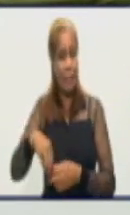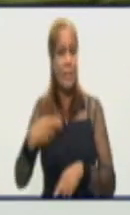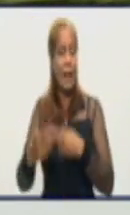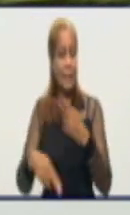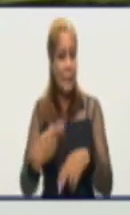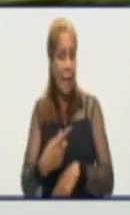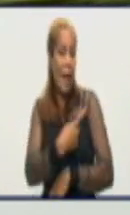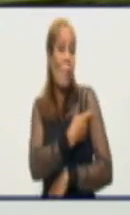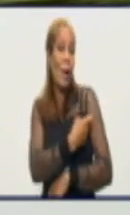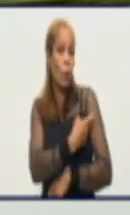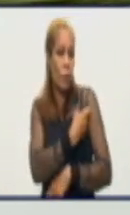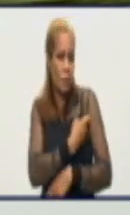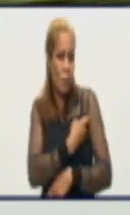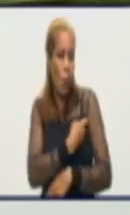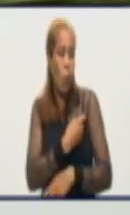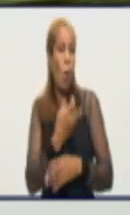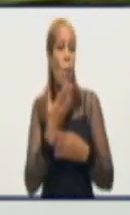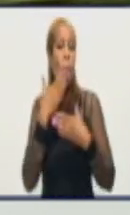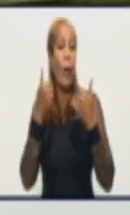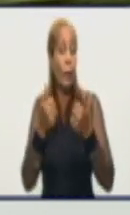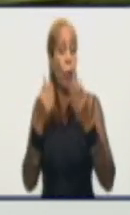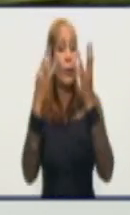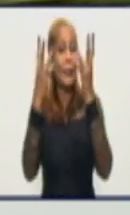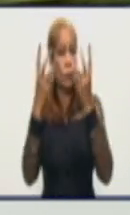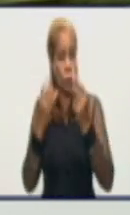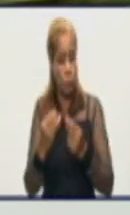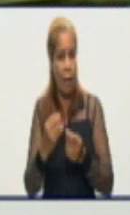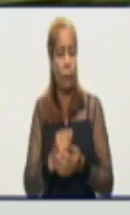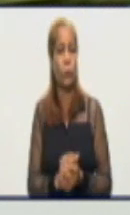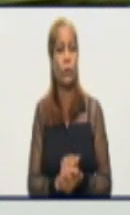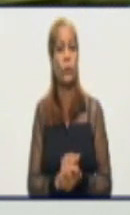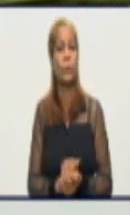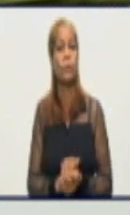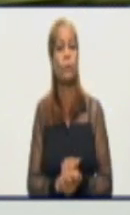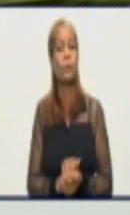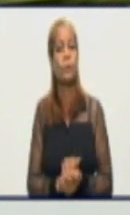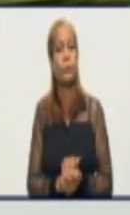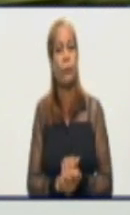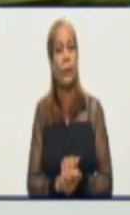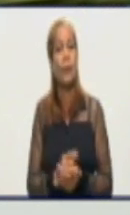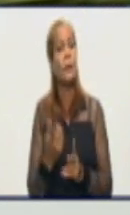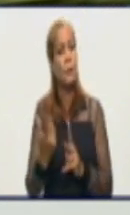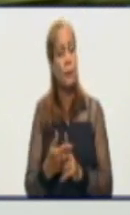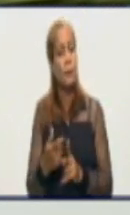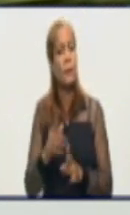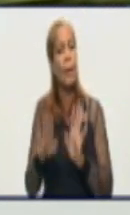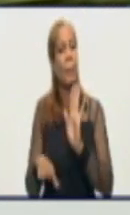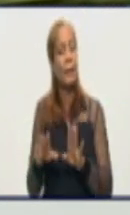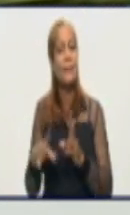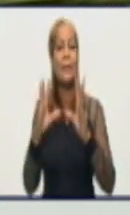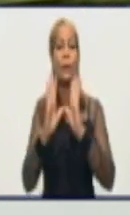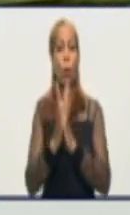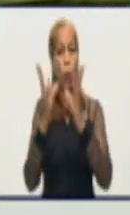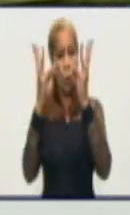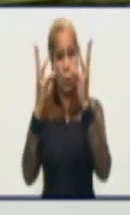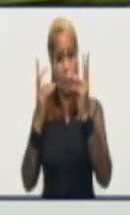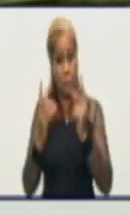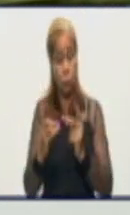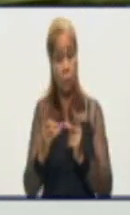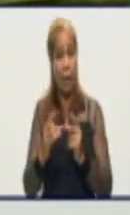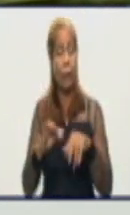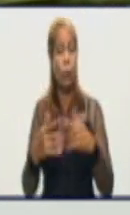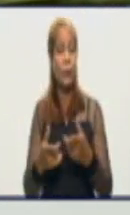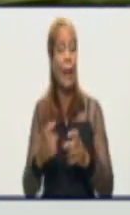muy buenos resultados de eficacia, 92.28%, según las estadísticas del Centro de Ingeniería Genética y